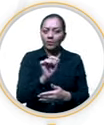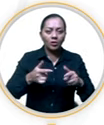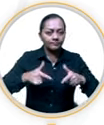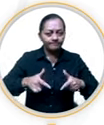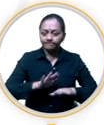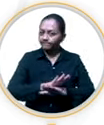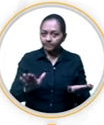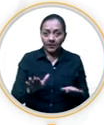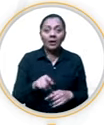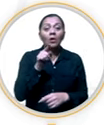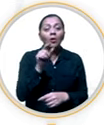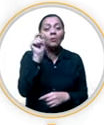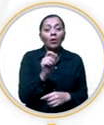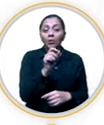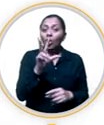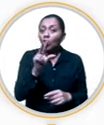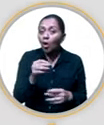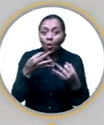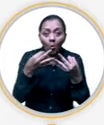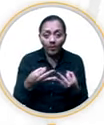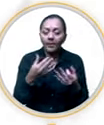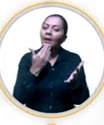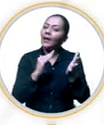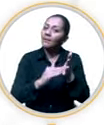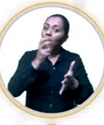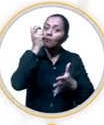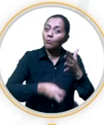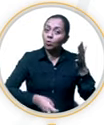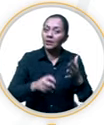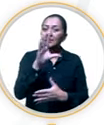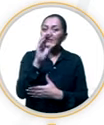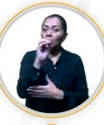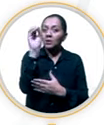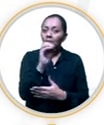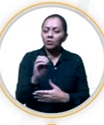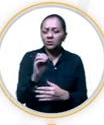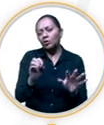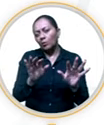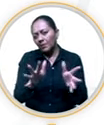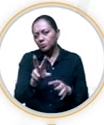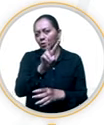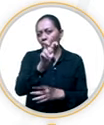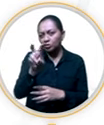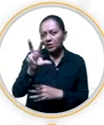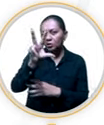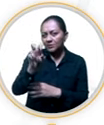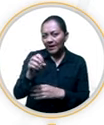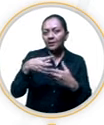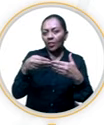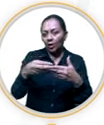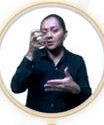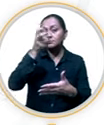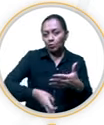después. El incumplimiento de esta prohibición será sancionada con una multa equivalente al 50% de una remuneración básica